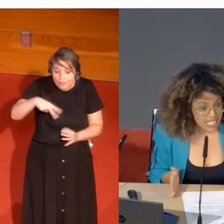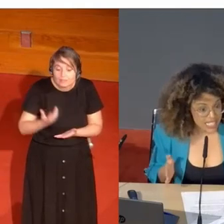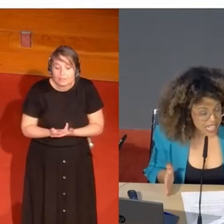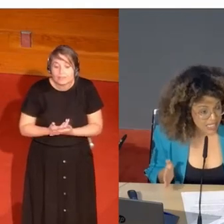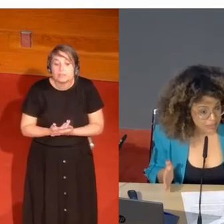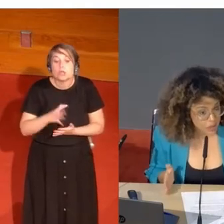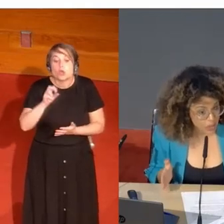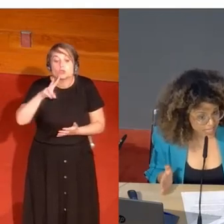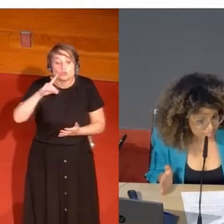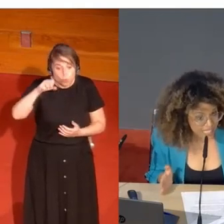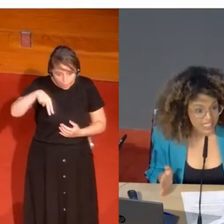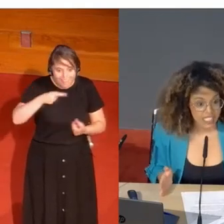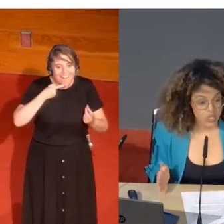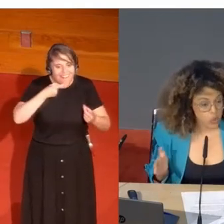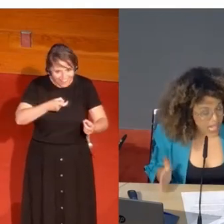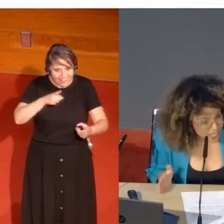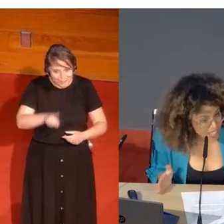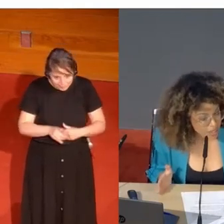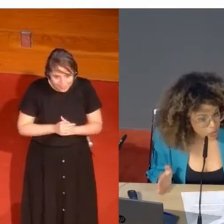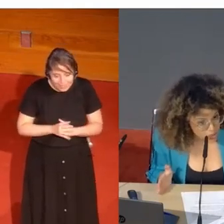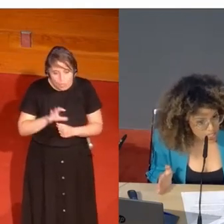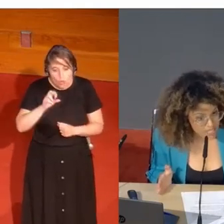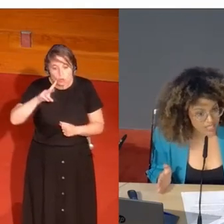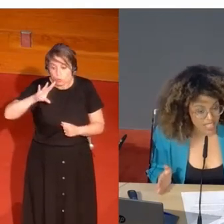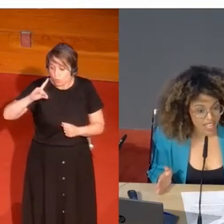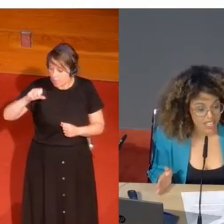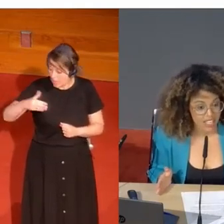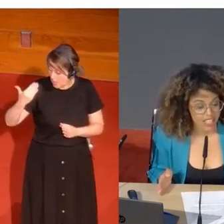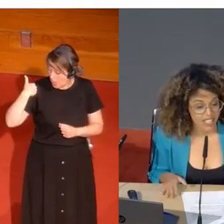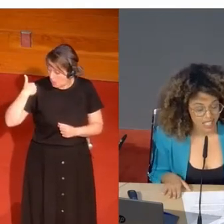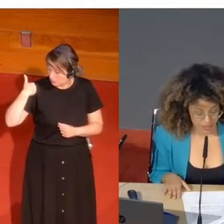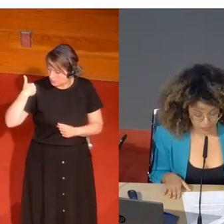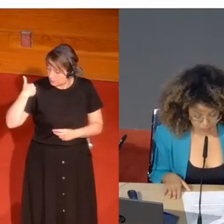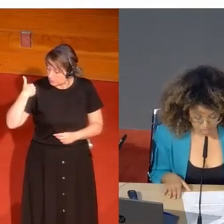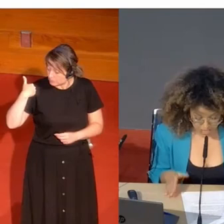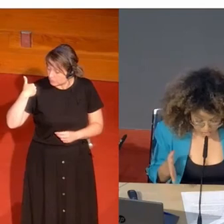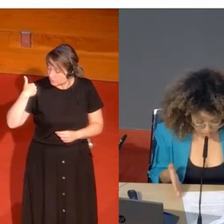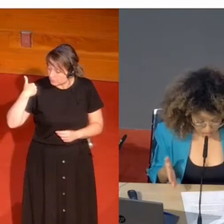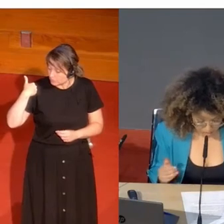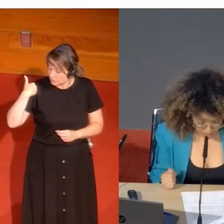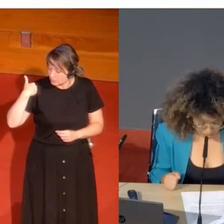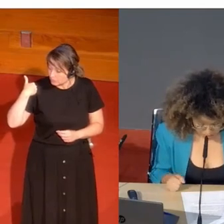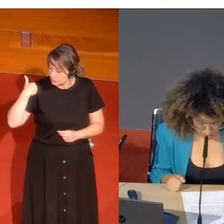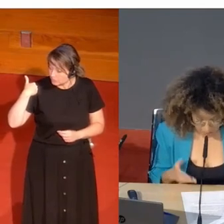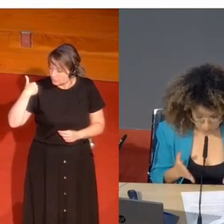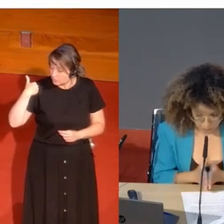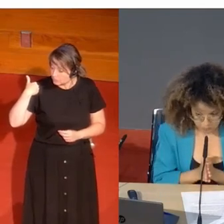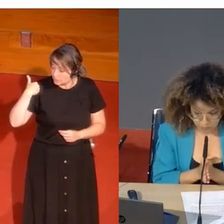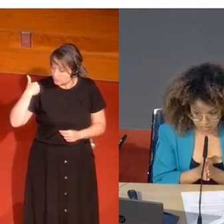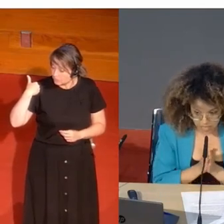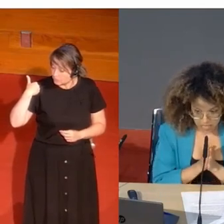Sudán se está librando una guerra en Sudán Hace unos días se ha eh se ha